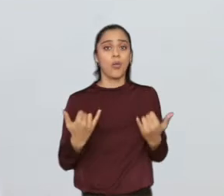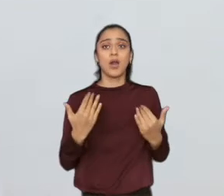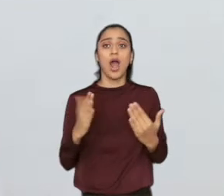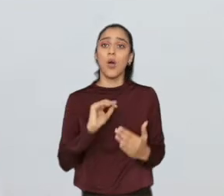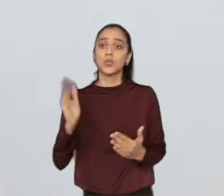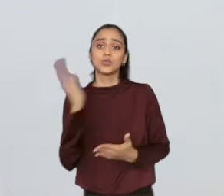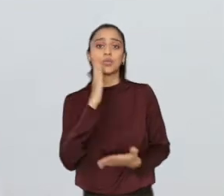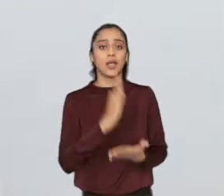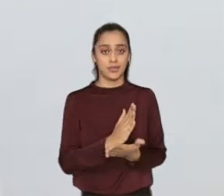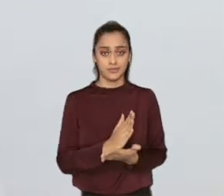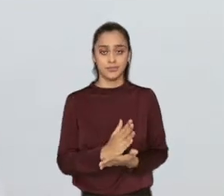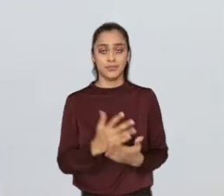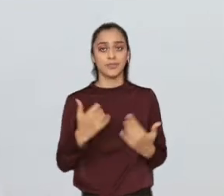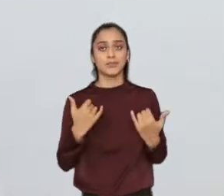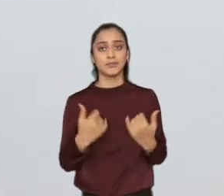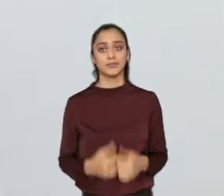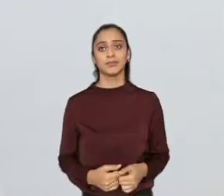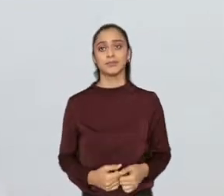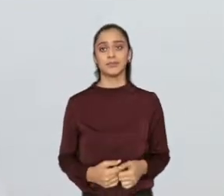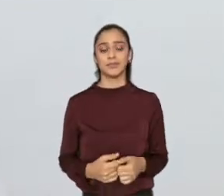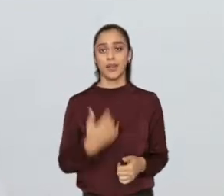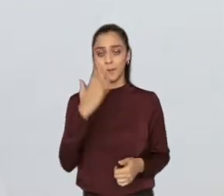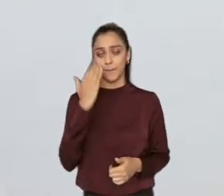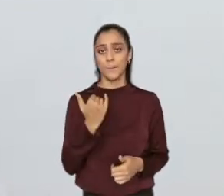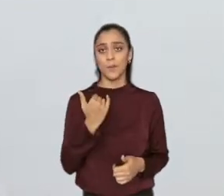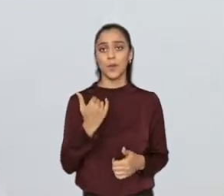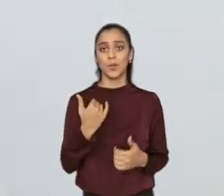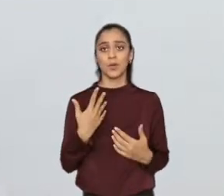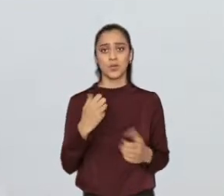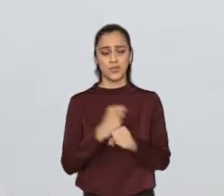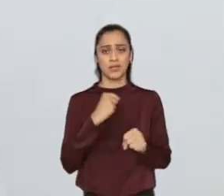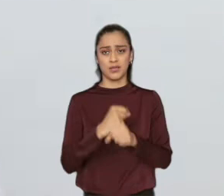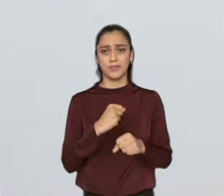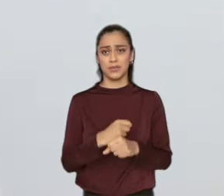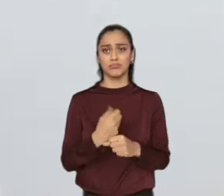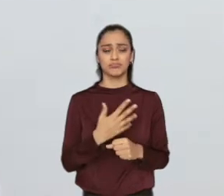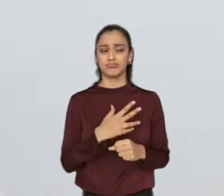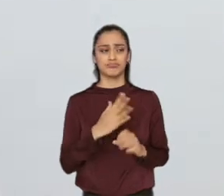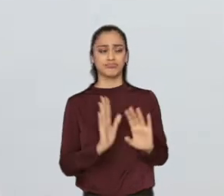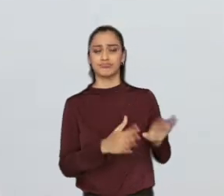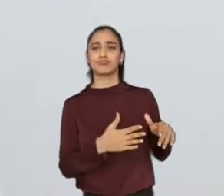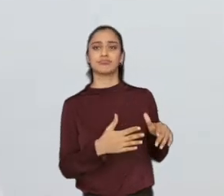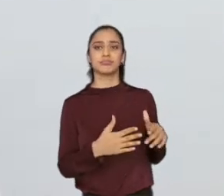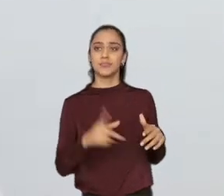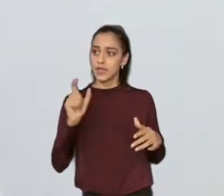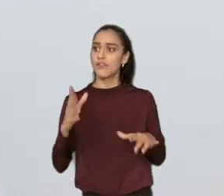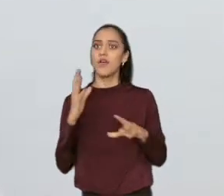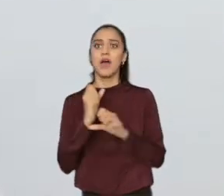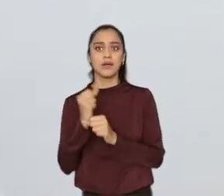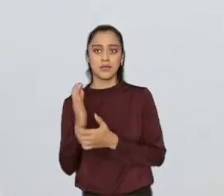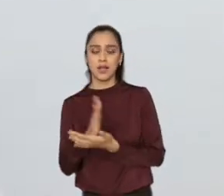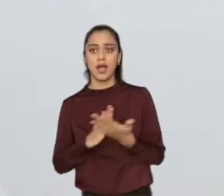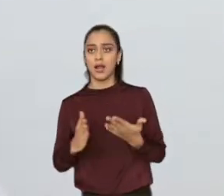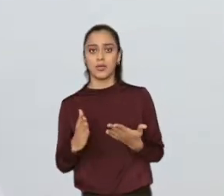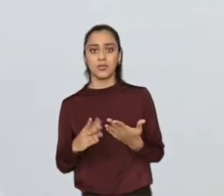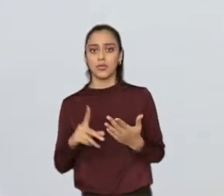nunca. Ahora nunca. Porque cuando dejé el trabajo, dije, tengo que hacer algo, no quedarme